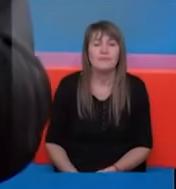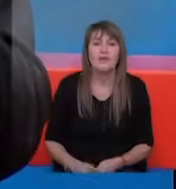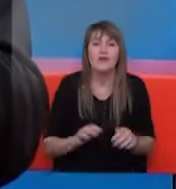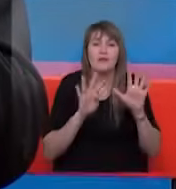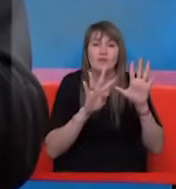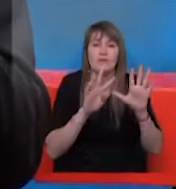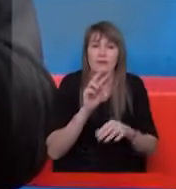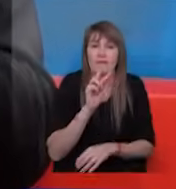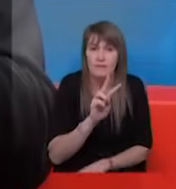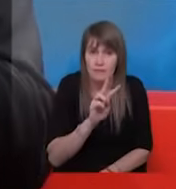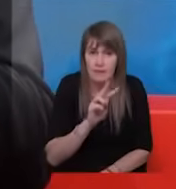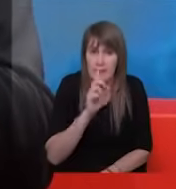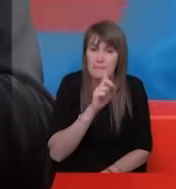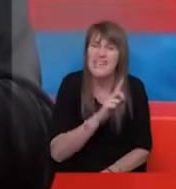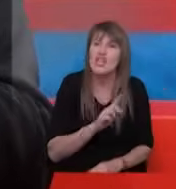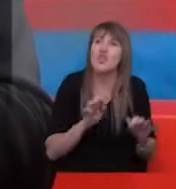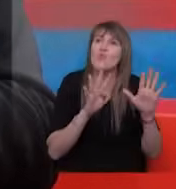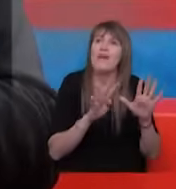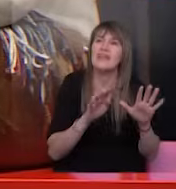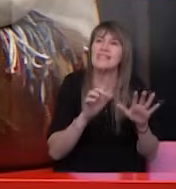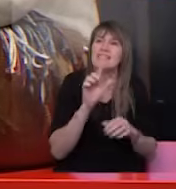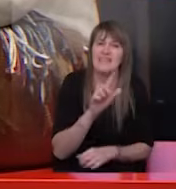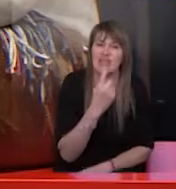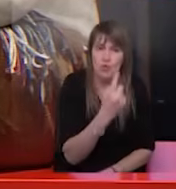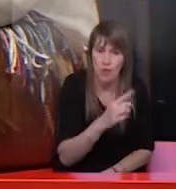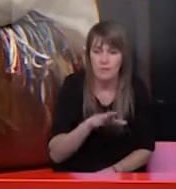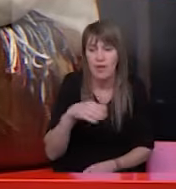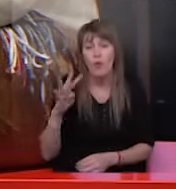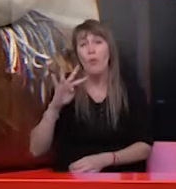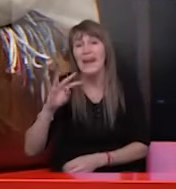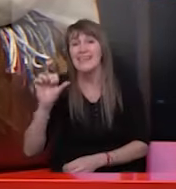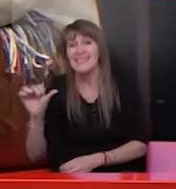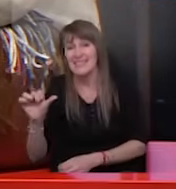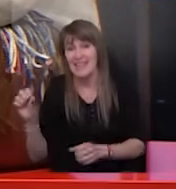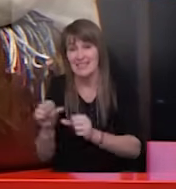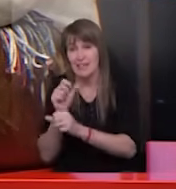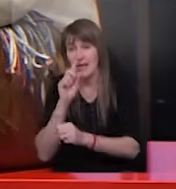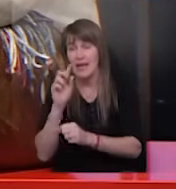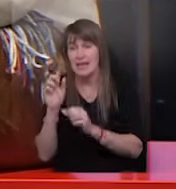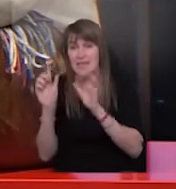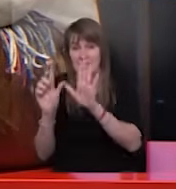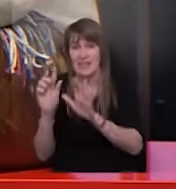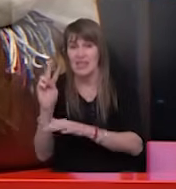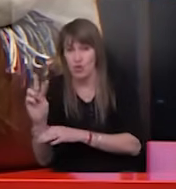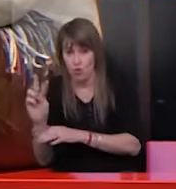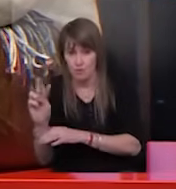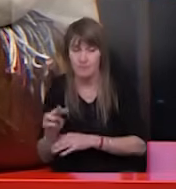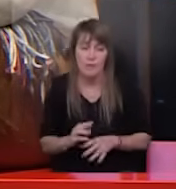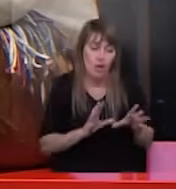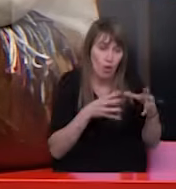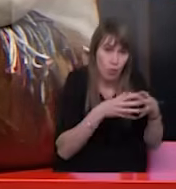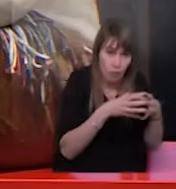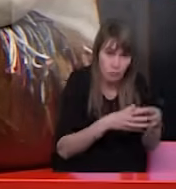92 se produjeron en 1971 y 46 en 1972. Y las acciones de los